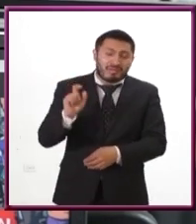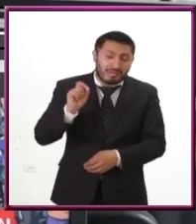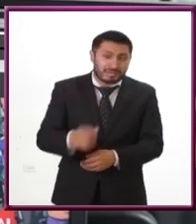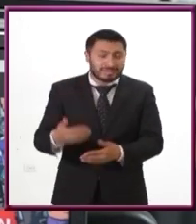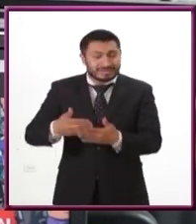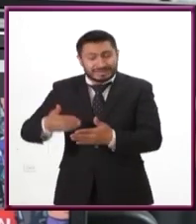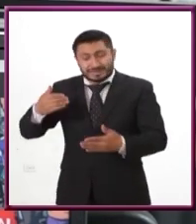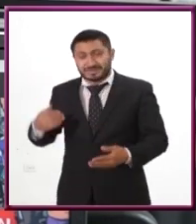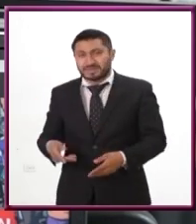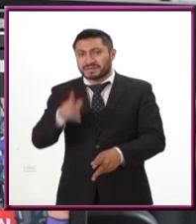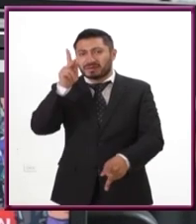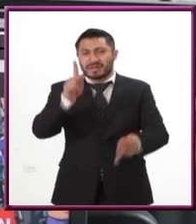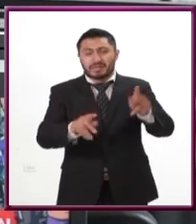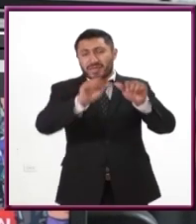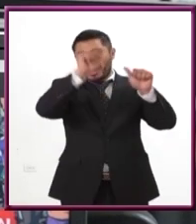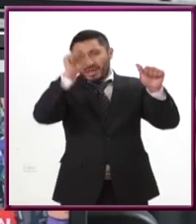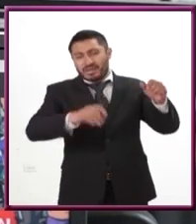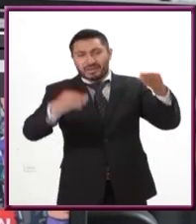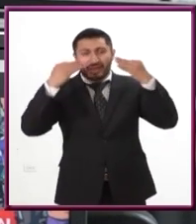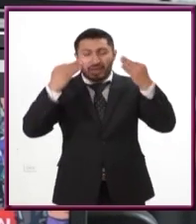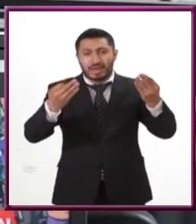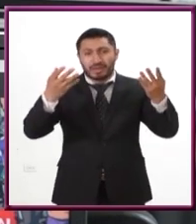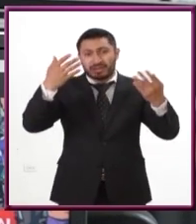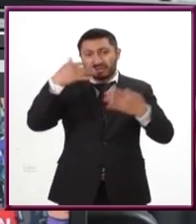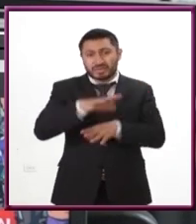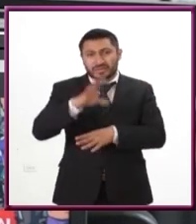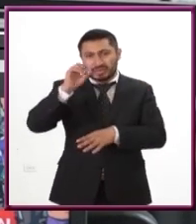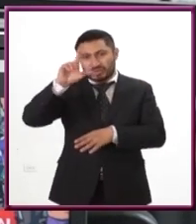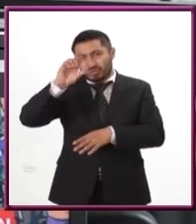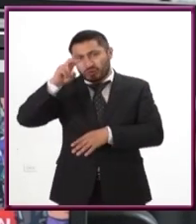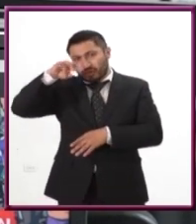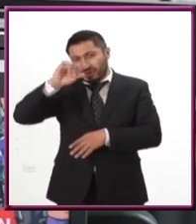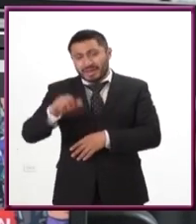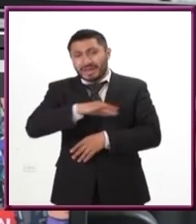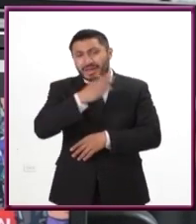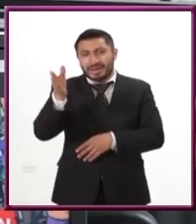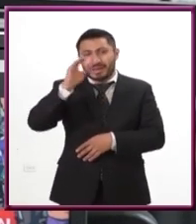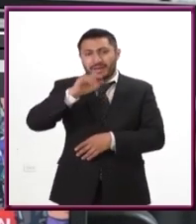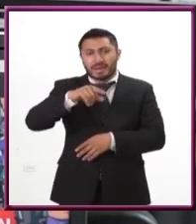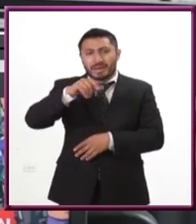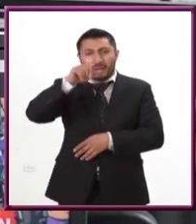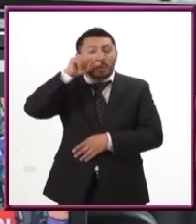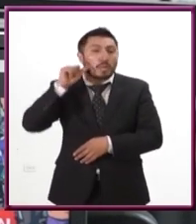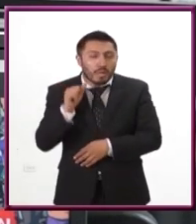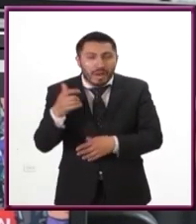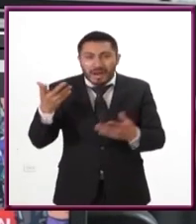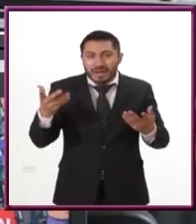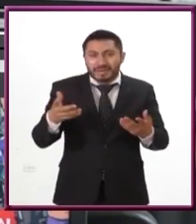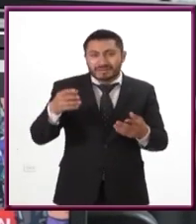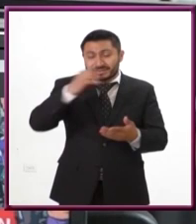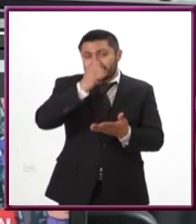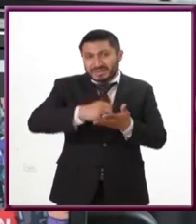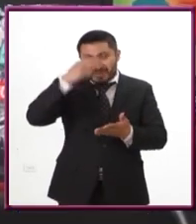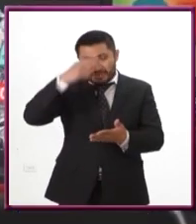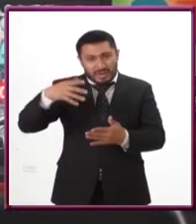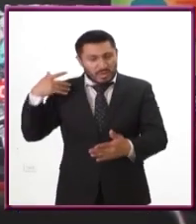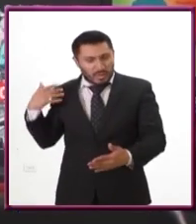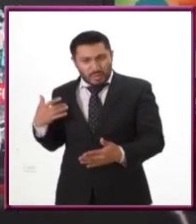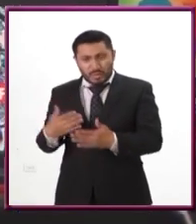XX. Hablamos de arte y presenciamos el capítulo dedicado a la Colonia Juárez en la Ciudad de México en el